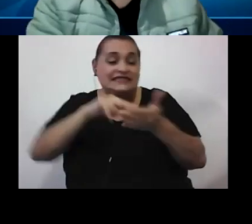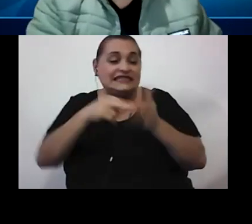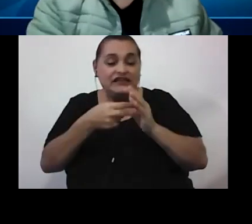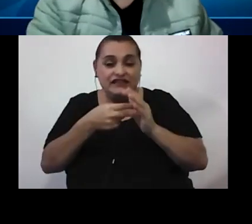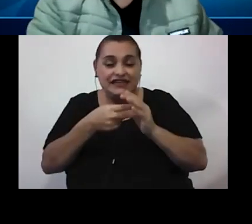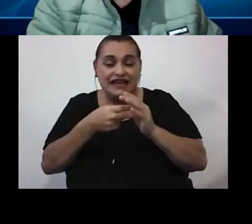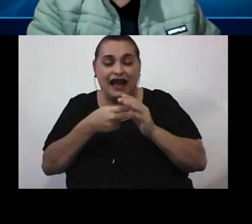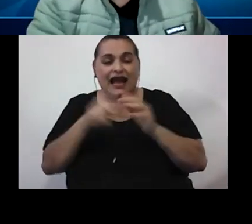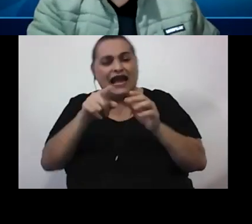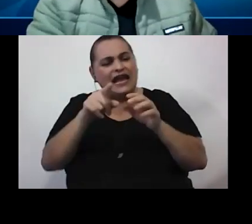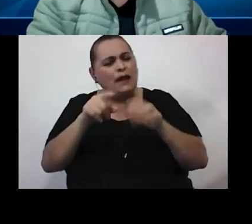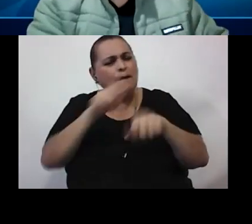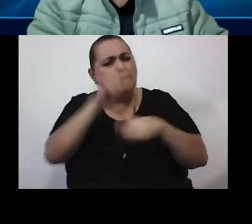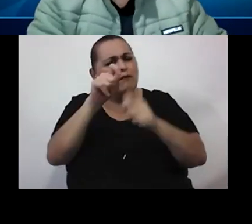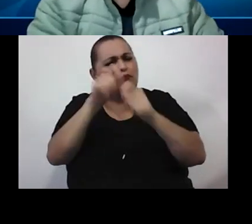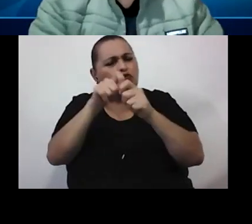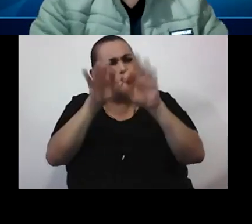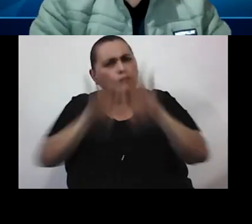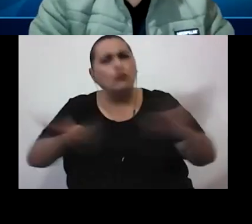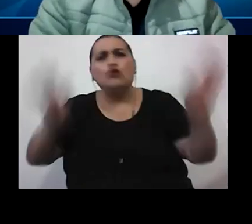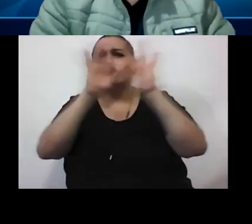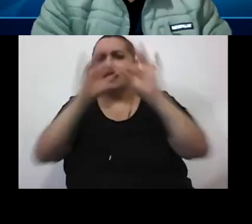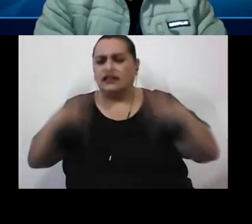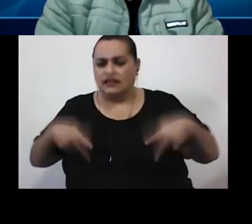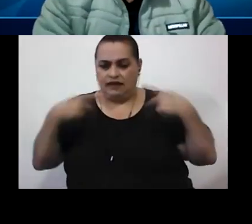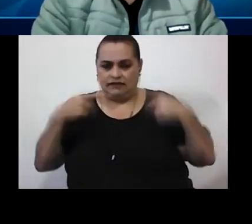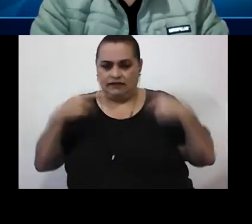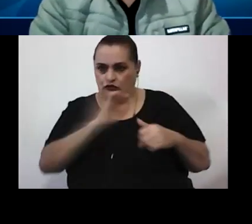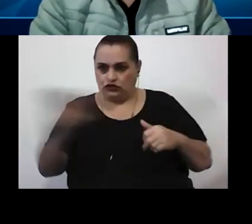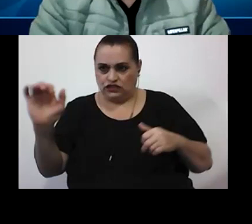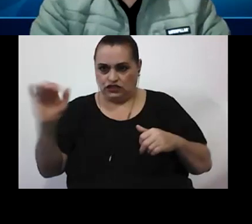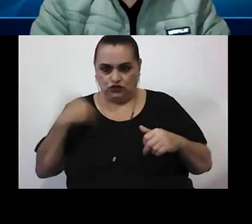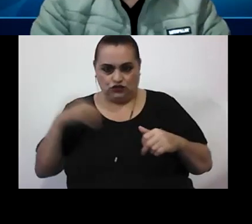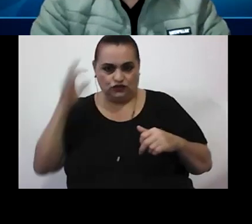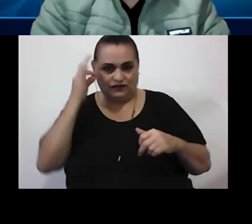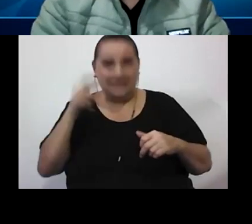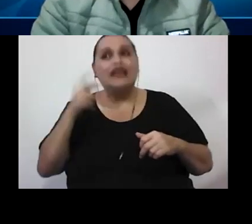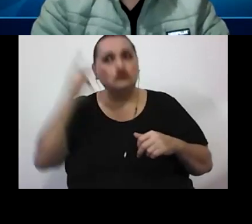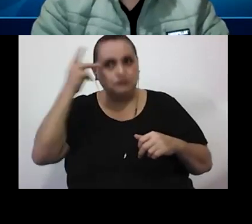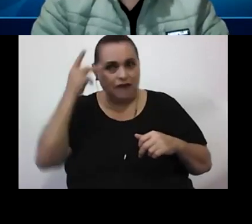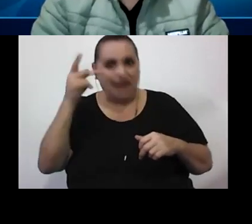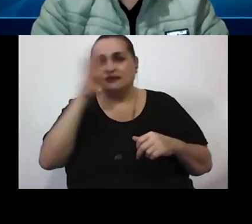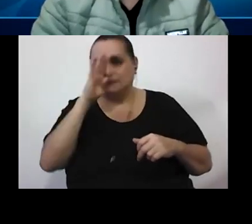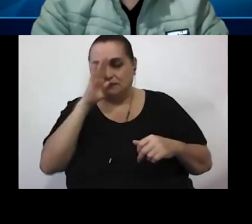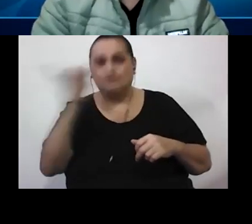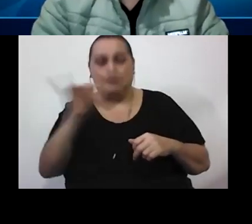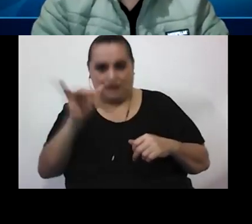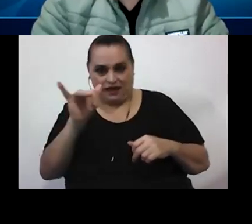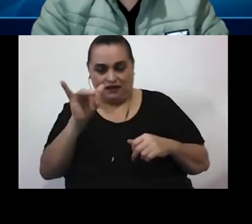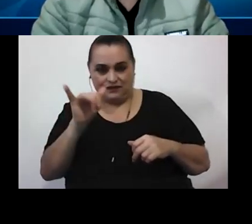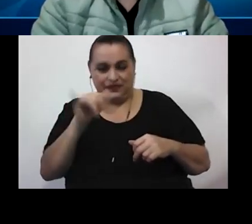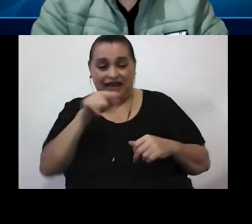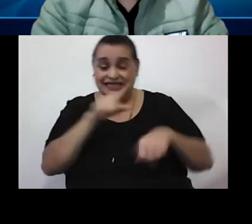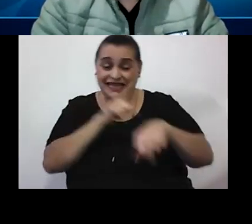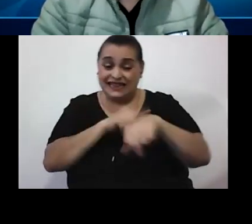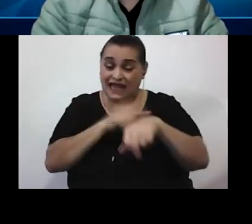decisivo, importante en la vida del niño y de la niña. Y la de sus papás y sus mamás. Durante esta etapa la mayoría de los niños y